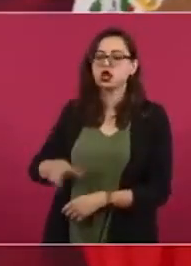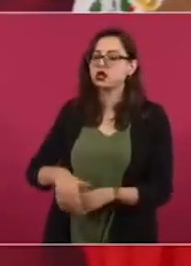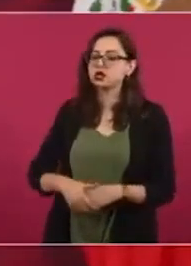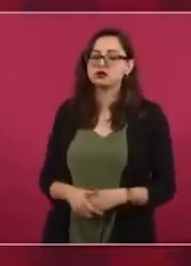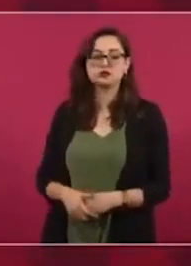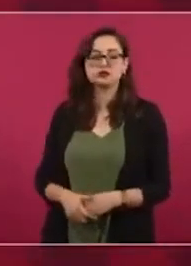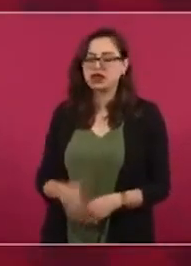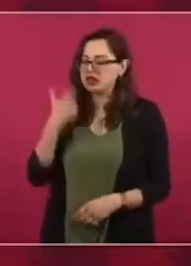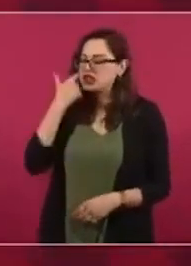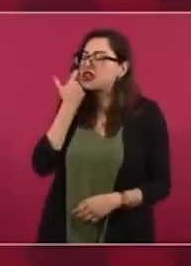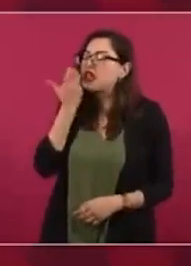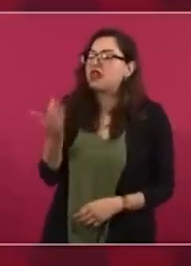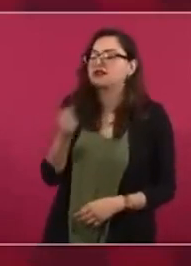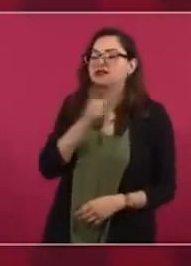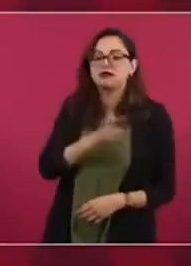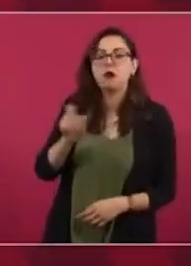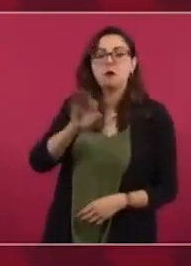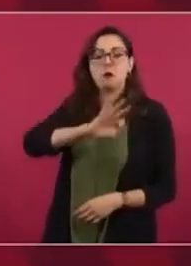quieren todo,